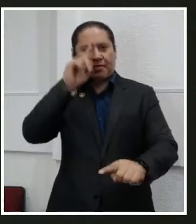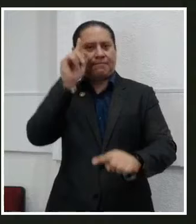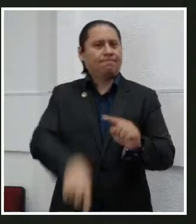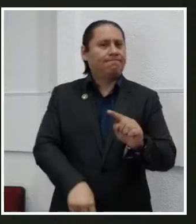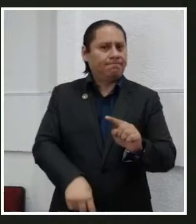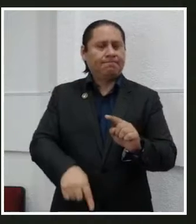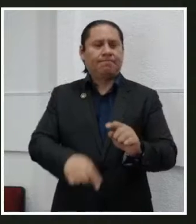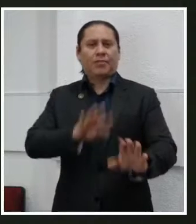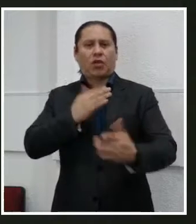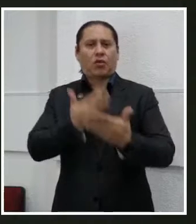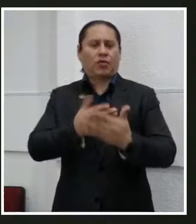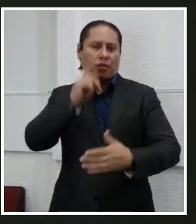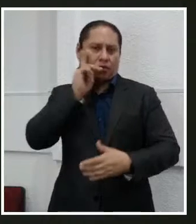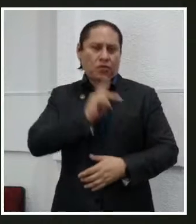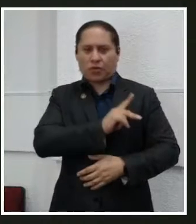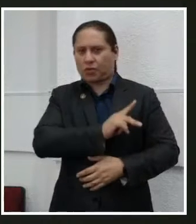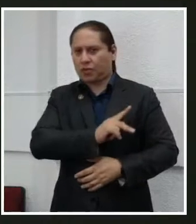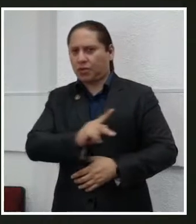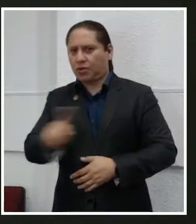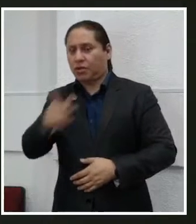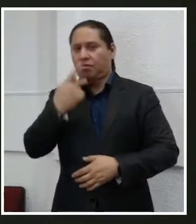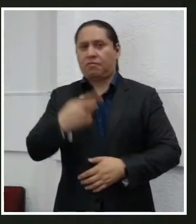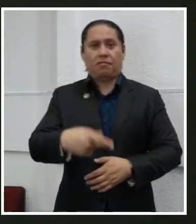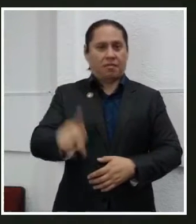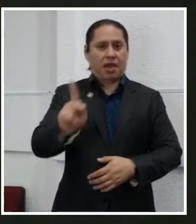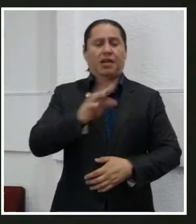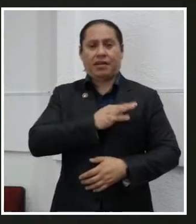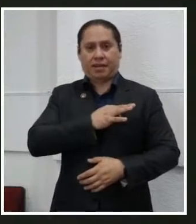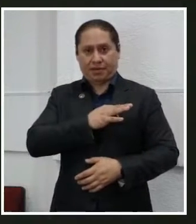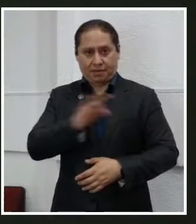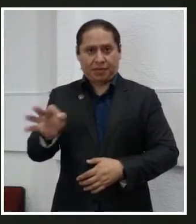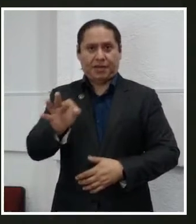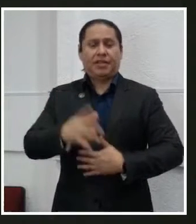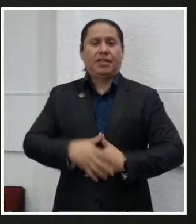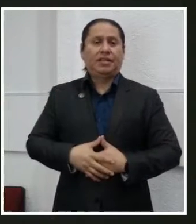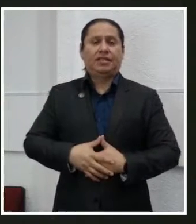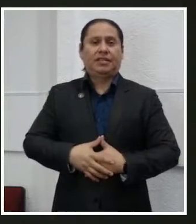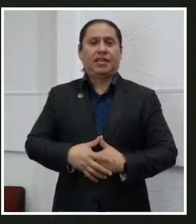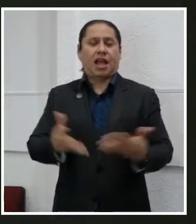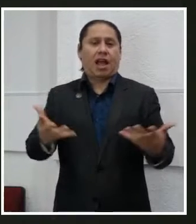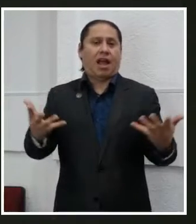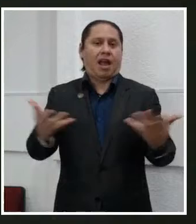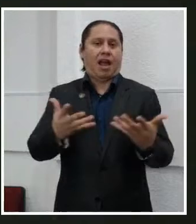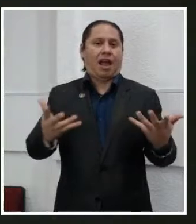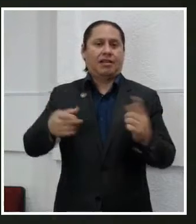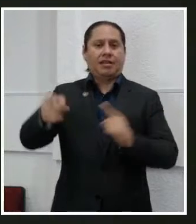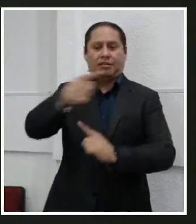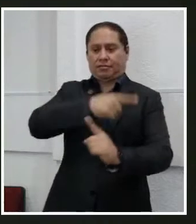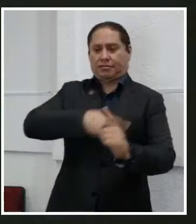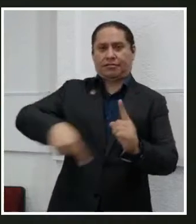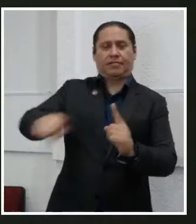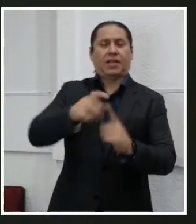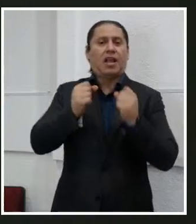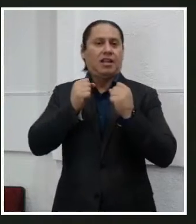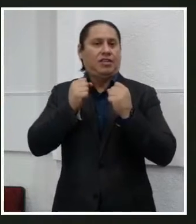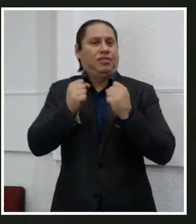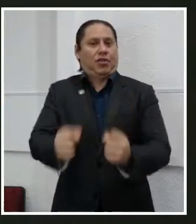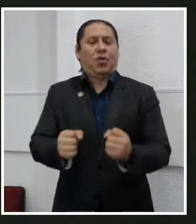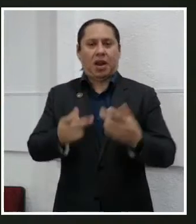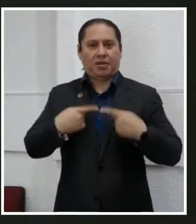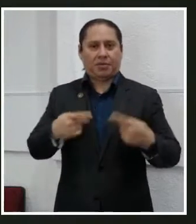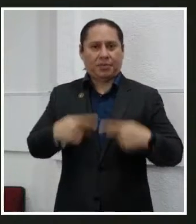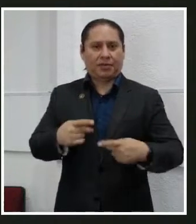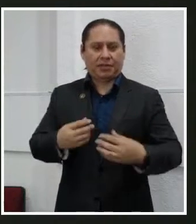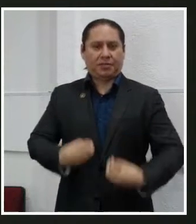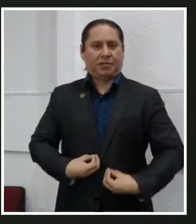la violencia contra las mujeres, pero que también contribuirán para crear un entorno seguro para todos los